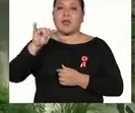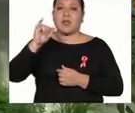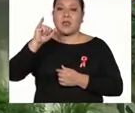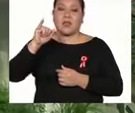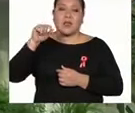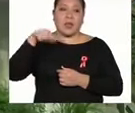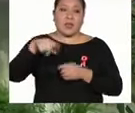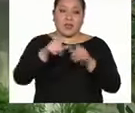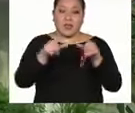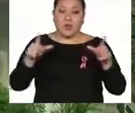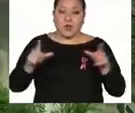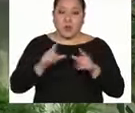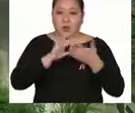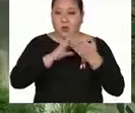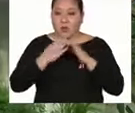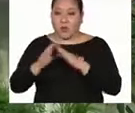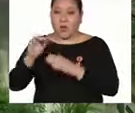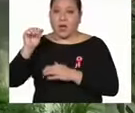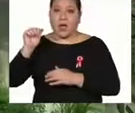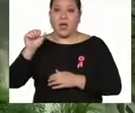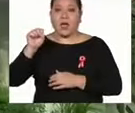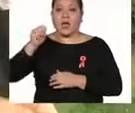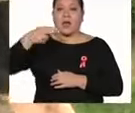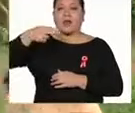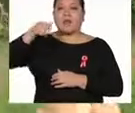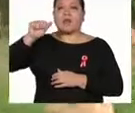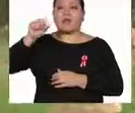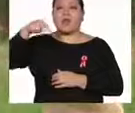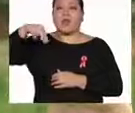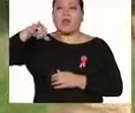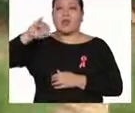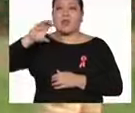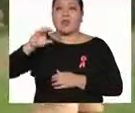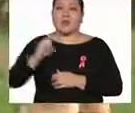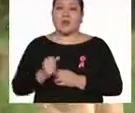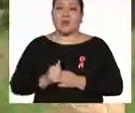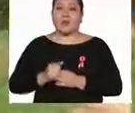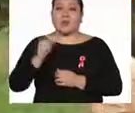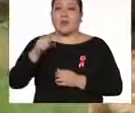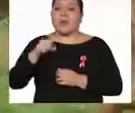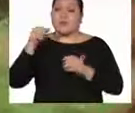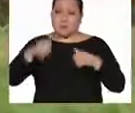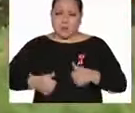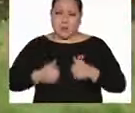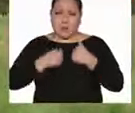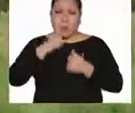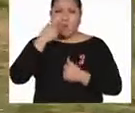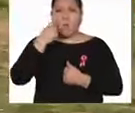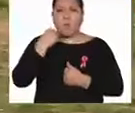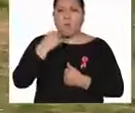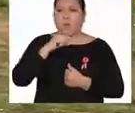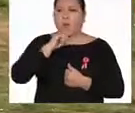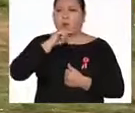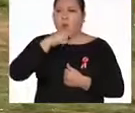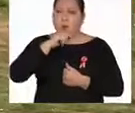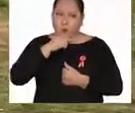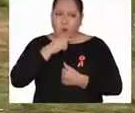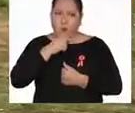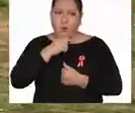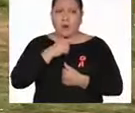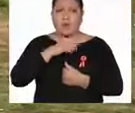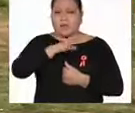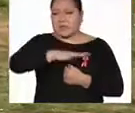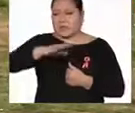Este lugar es una comunidad ayánica. Aquí vivimos mujeres, hombres, niños y abuelos.